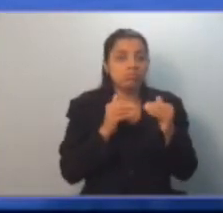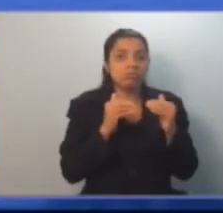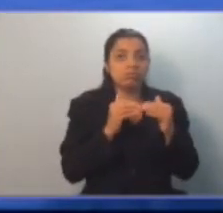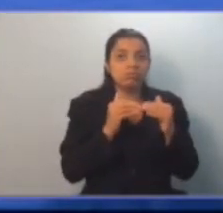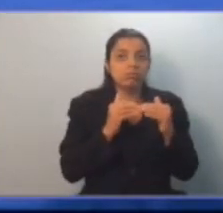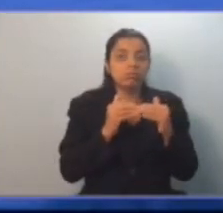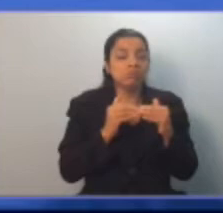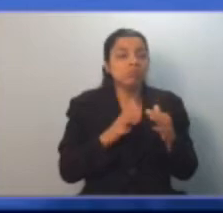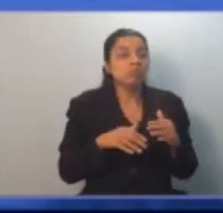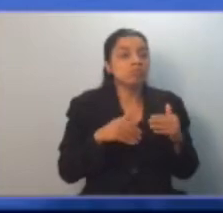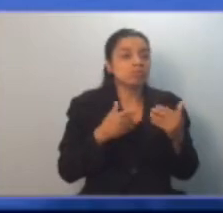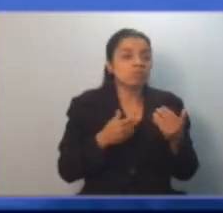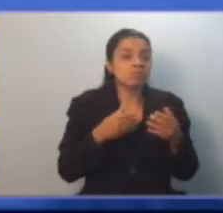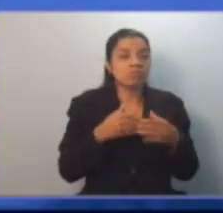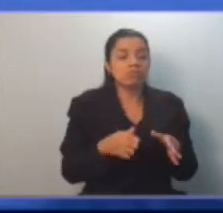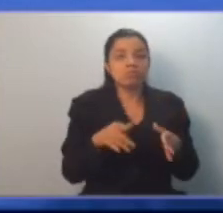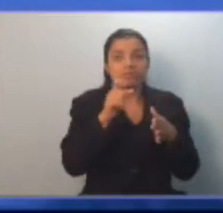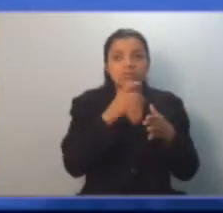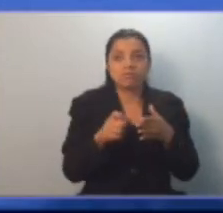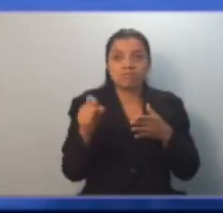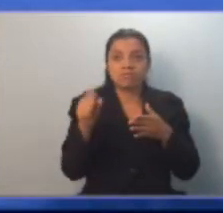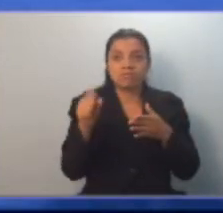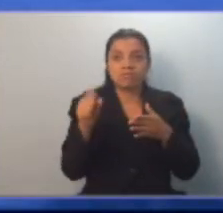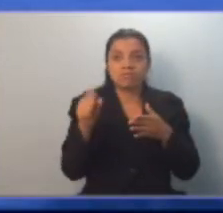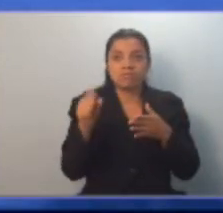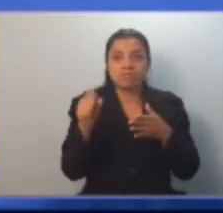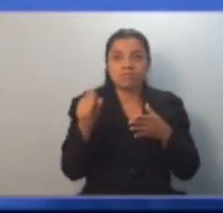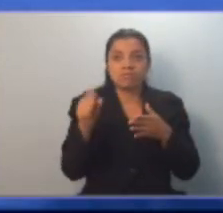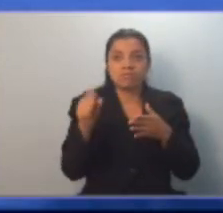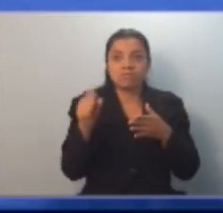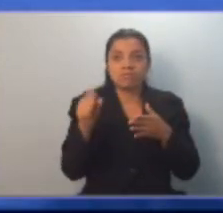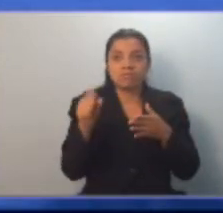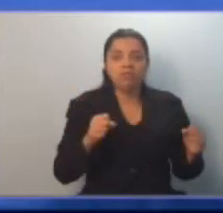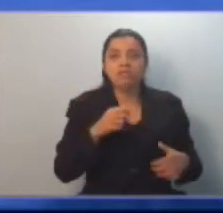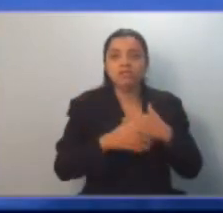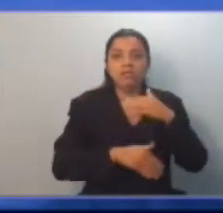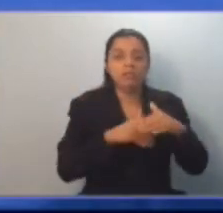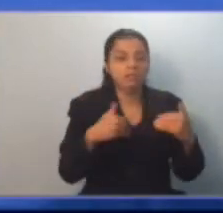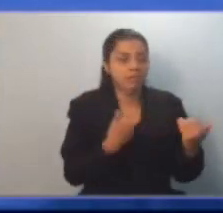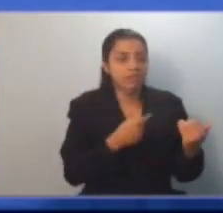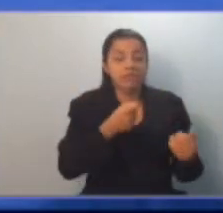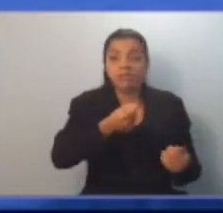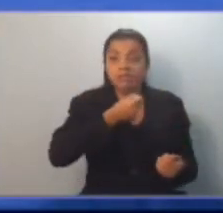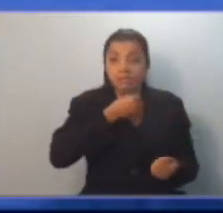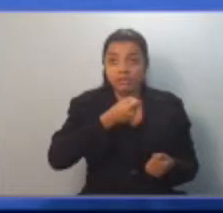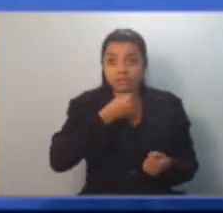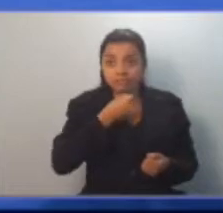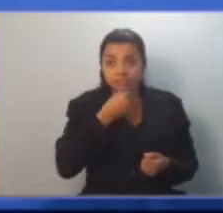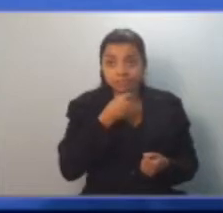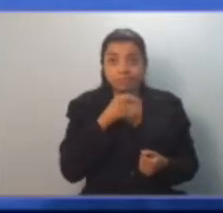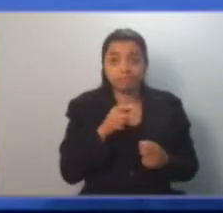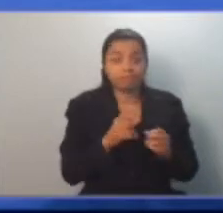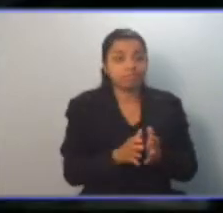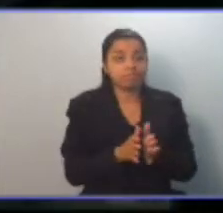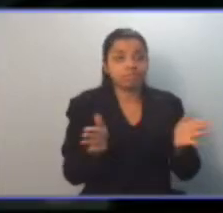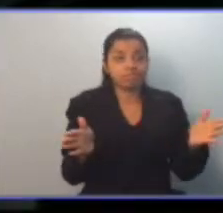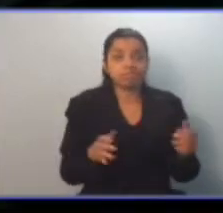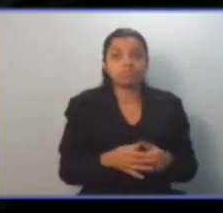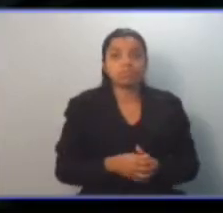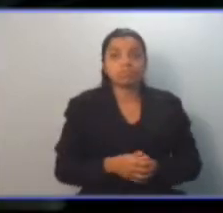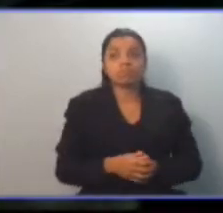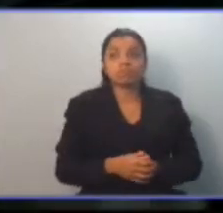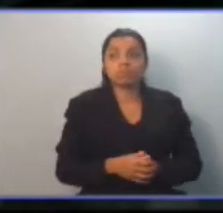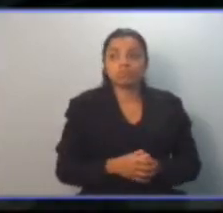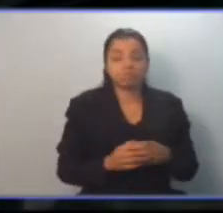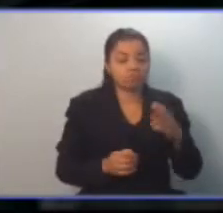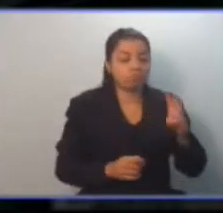la gestión de equipos multidisciplinarios. Este sistema precisamente es el sistema de gerenciamiento e información de casos en general. En la